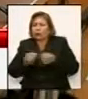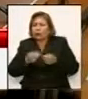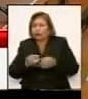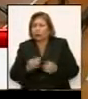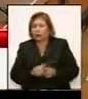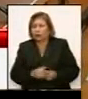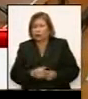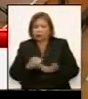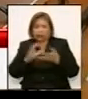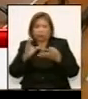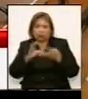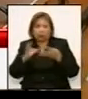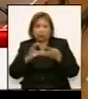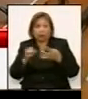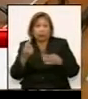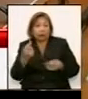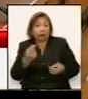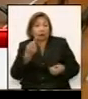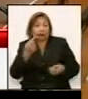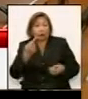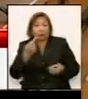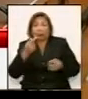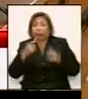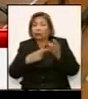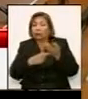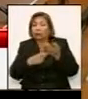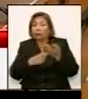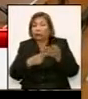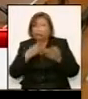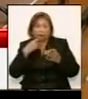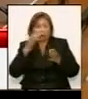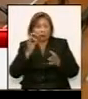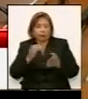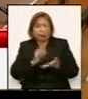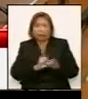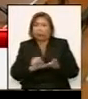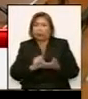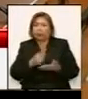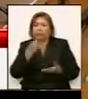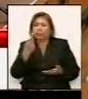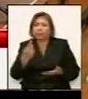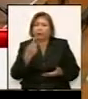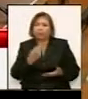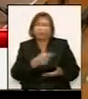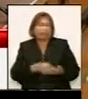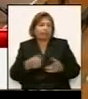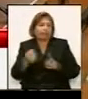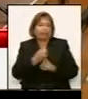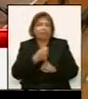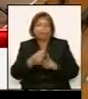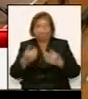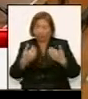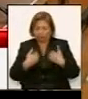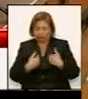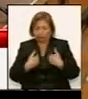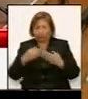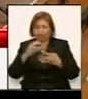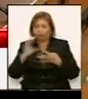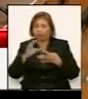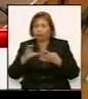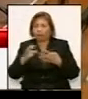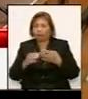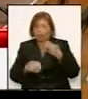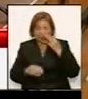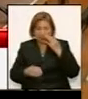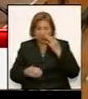las características únicas de la tecnología son usadas de manera estratégica y cada tipo de violencia tiene características distintas puede